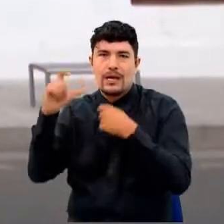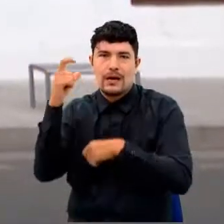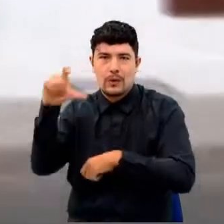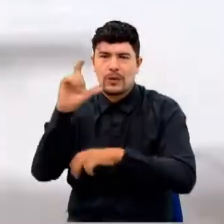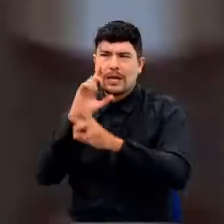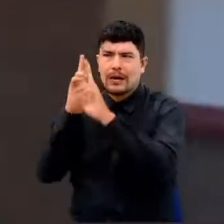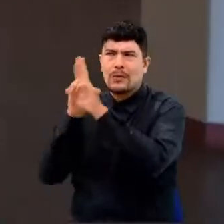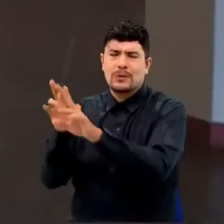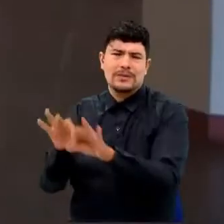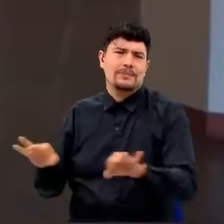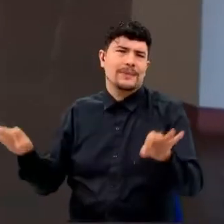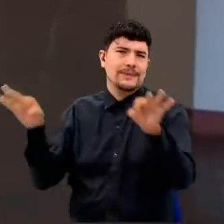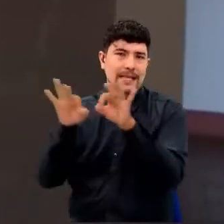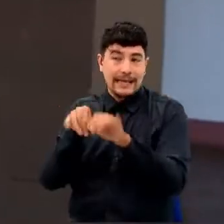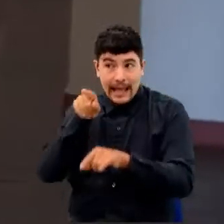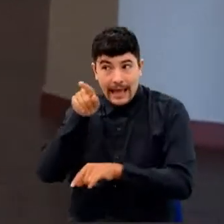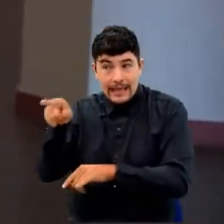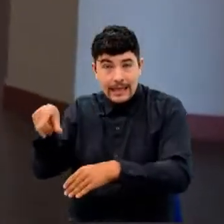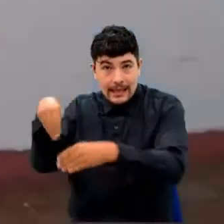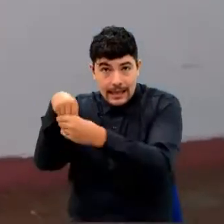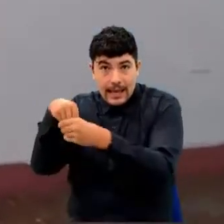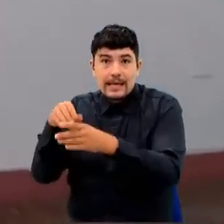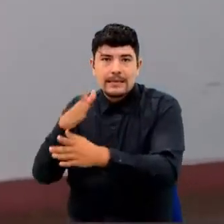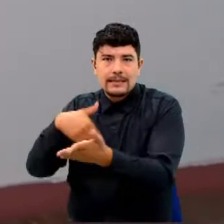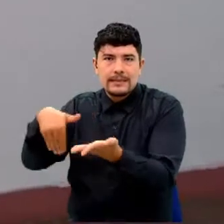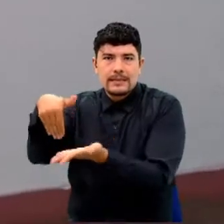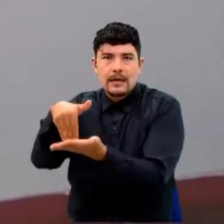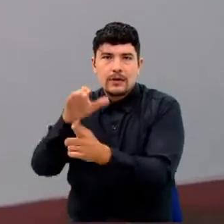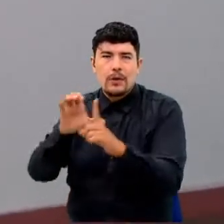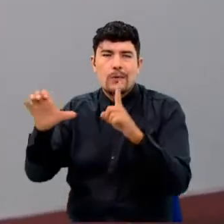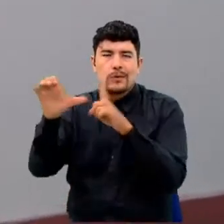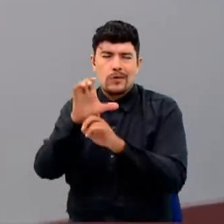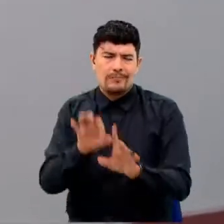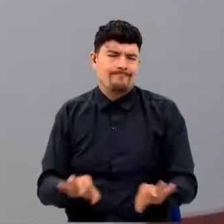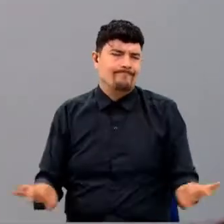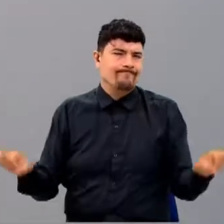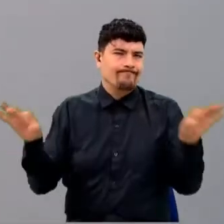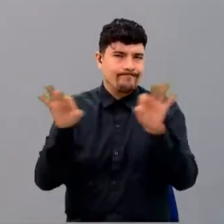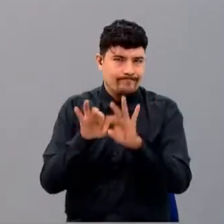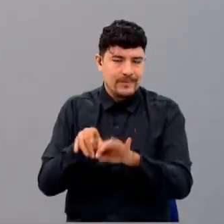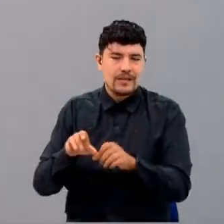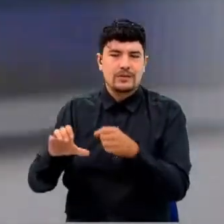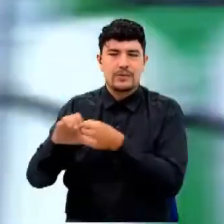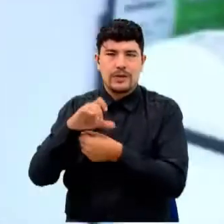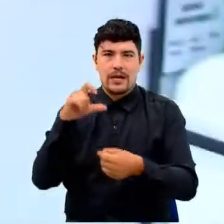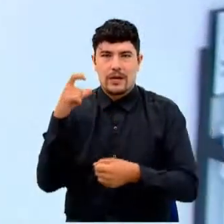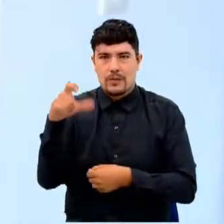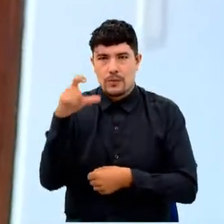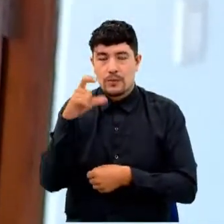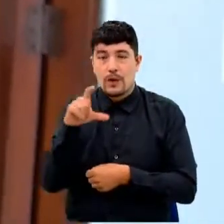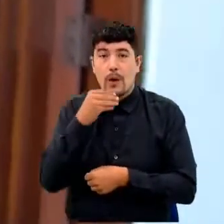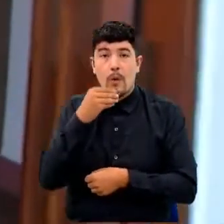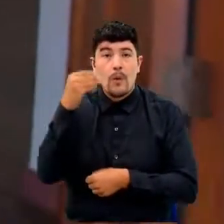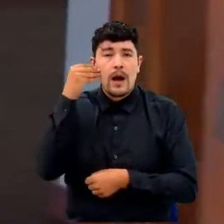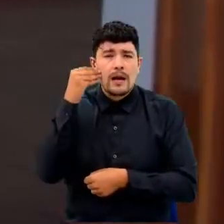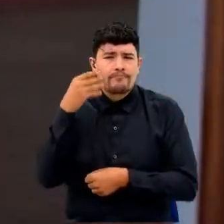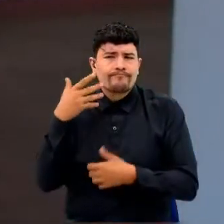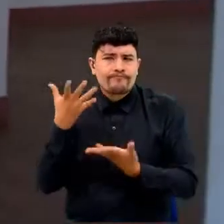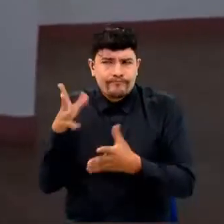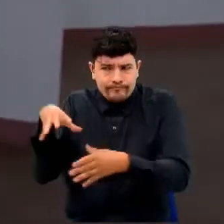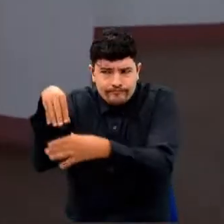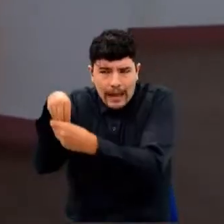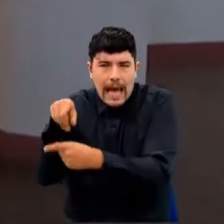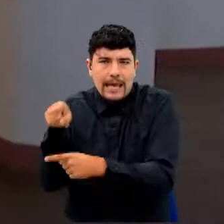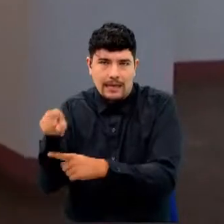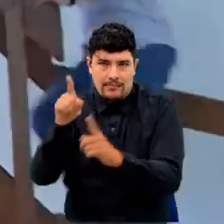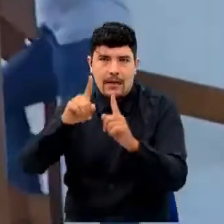de Santander, siendo este el centro cultural más representativo de la capital, hogar de expresiones